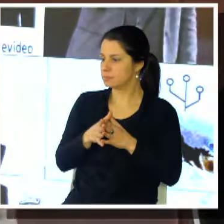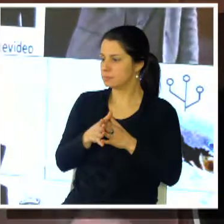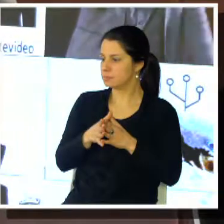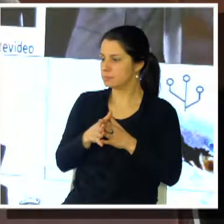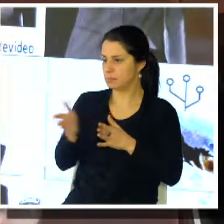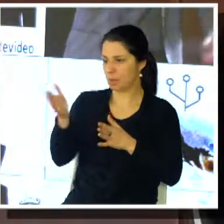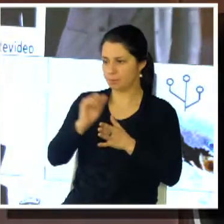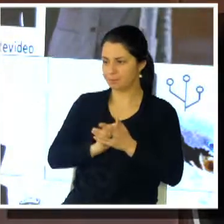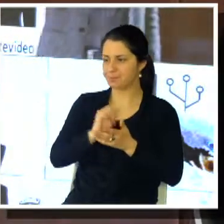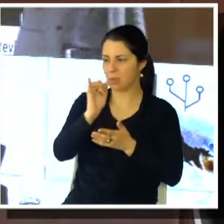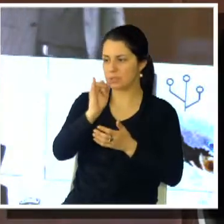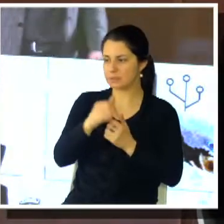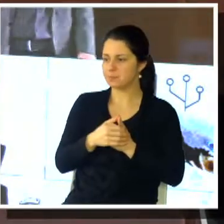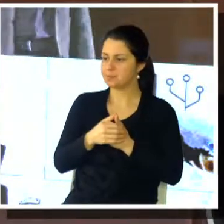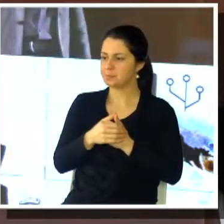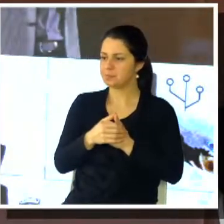Ahora sí.